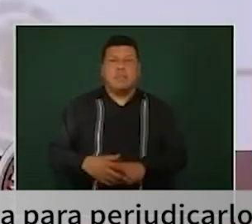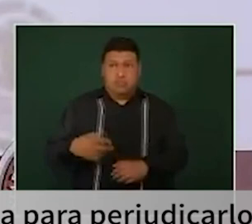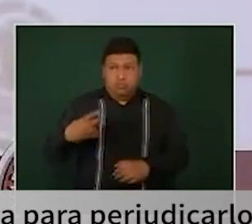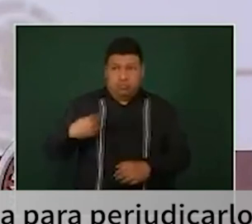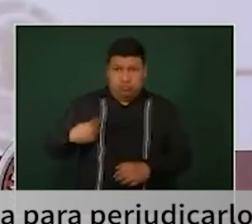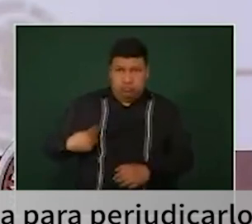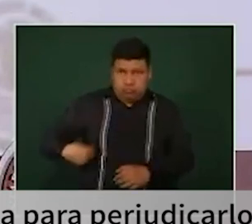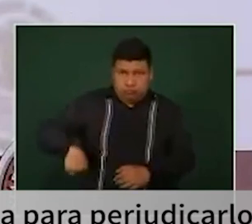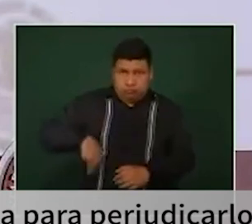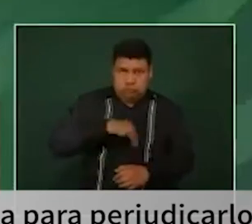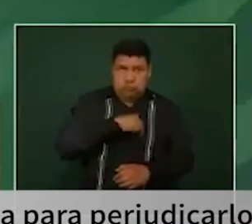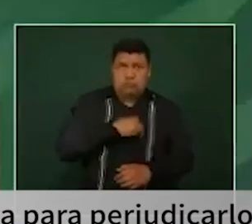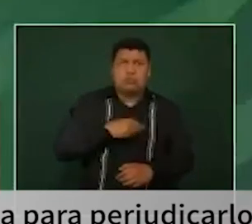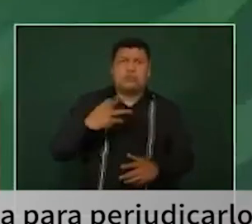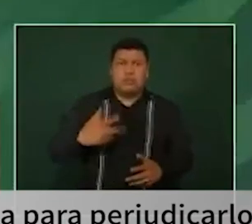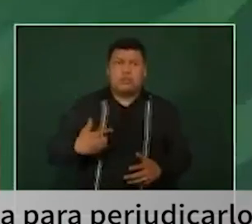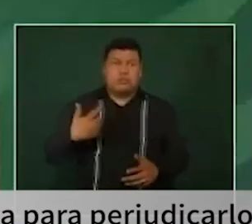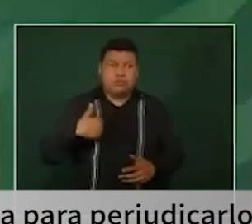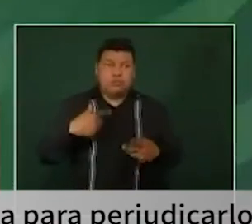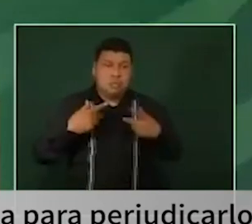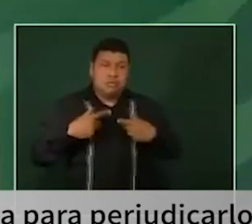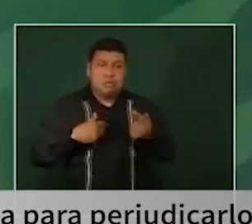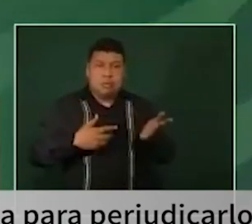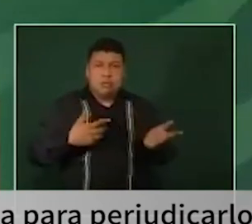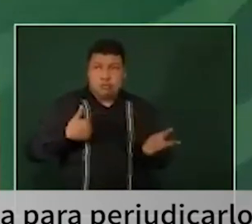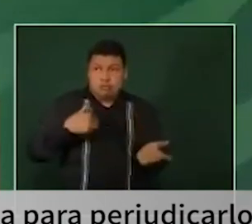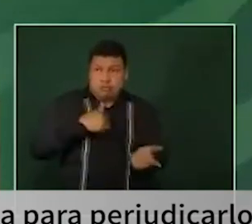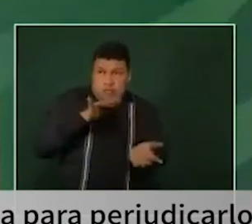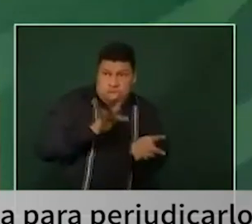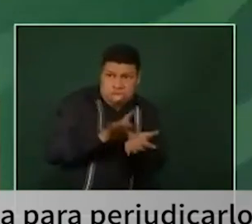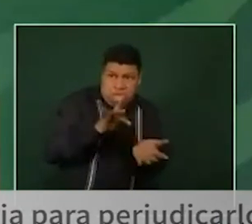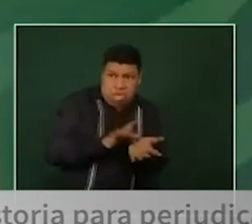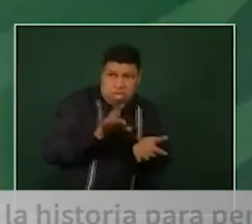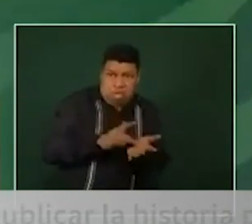apoyamos, no damos créditos a